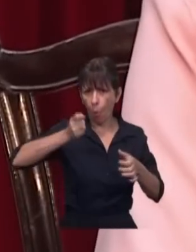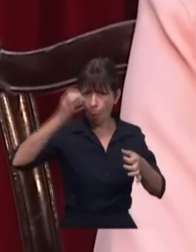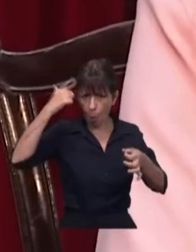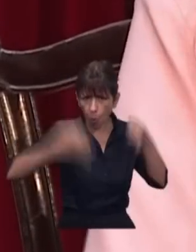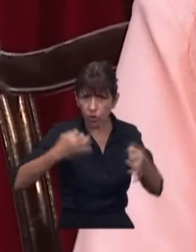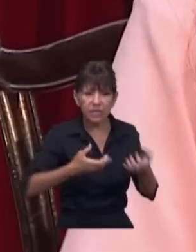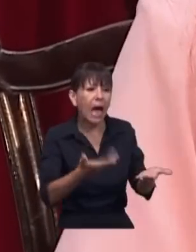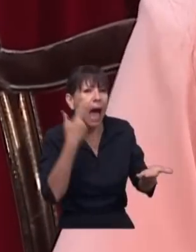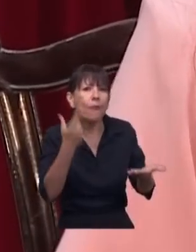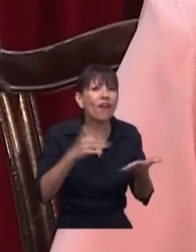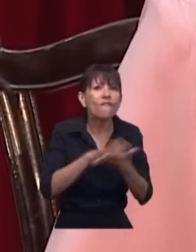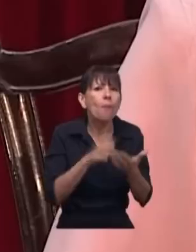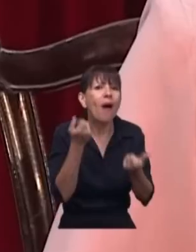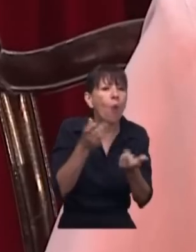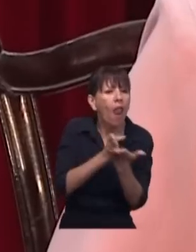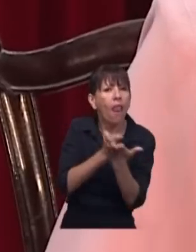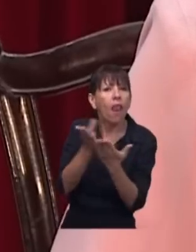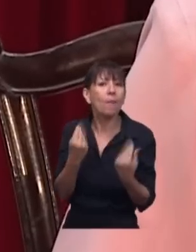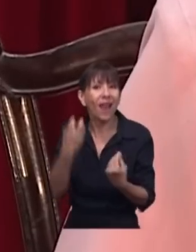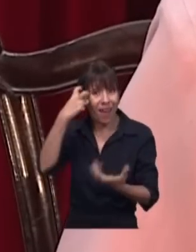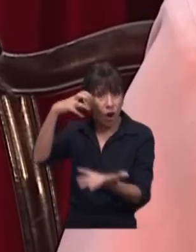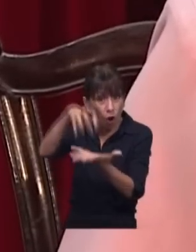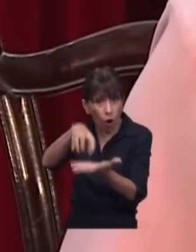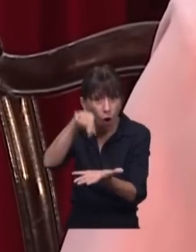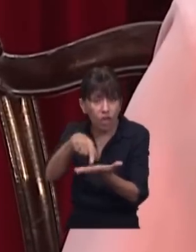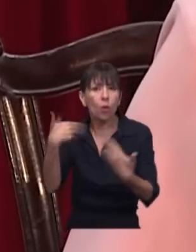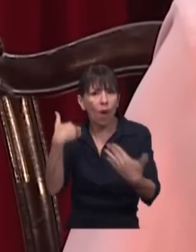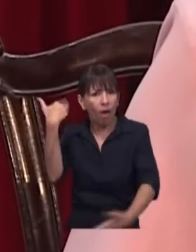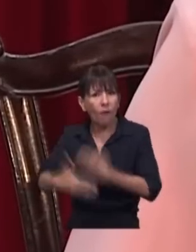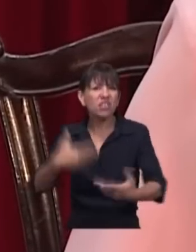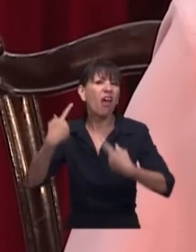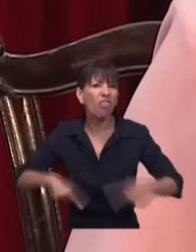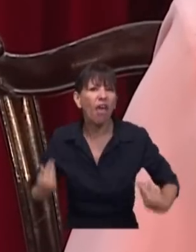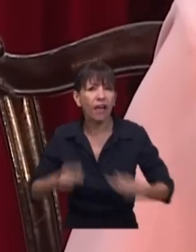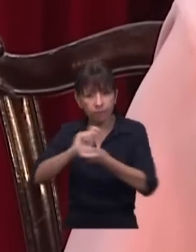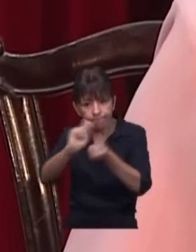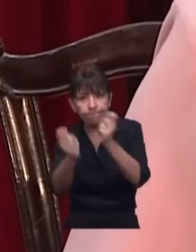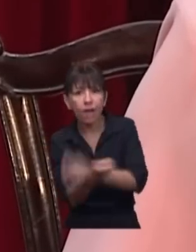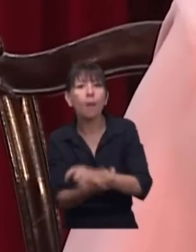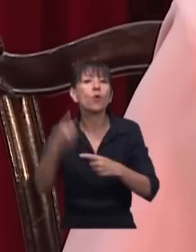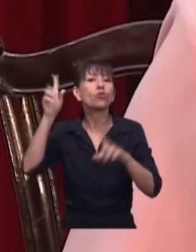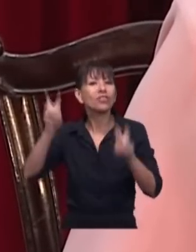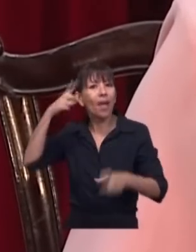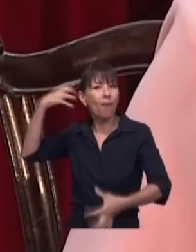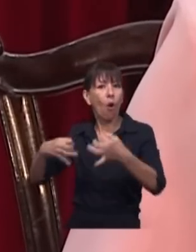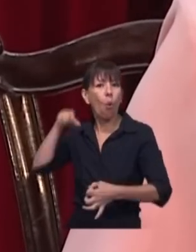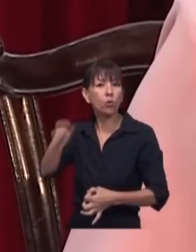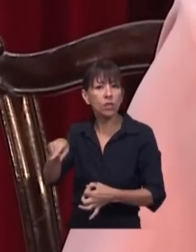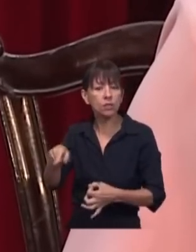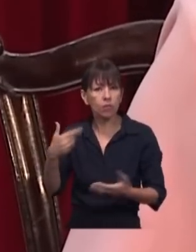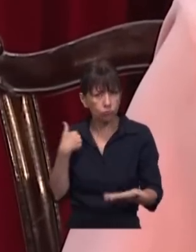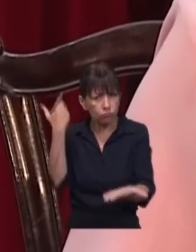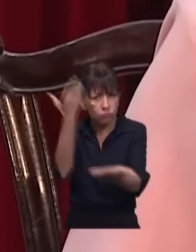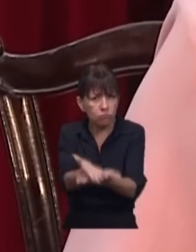alternativas para que en este honorable Congreso se avancen las reformas que nuestro sistema judicial necesita. Propuse reformas para que se debatieran y